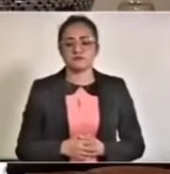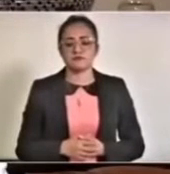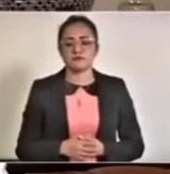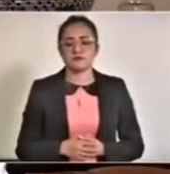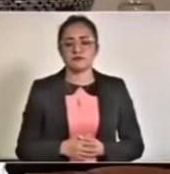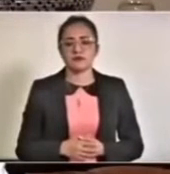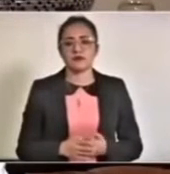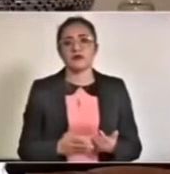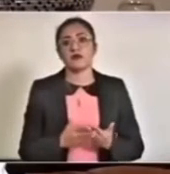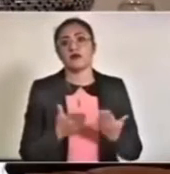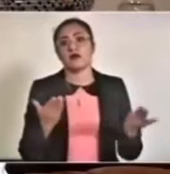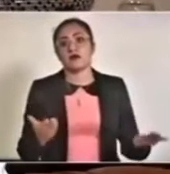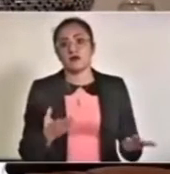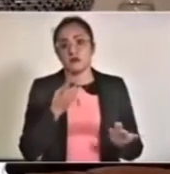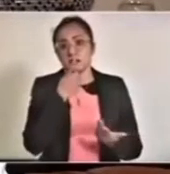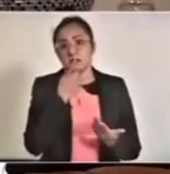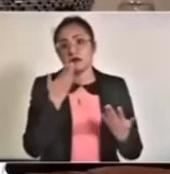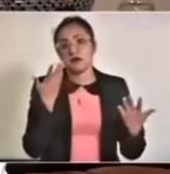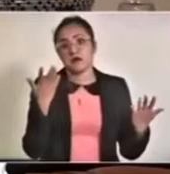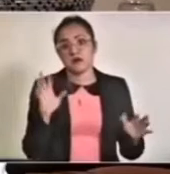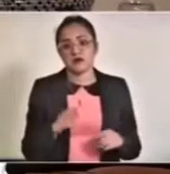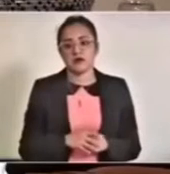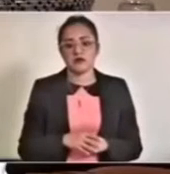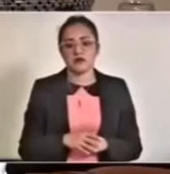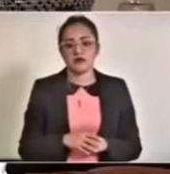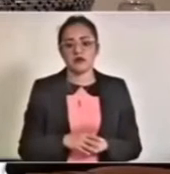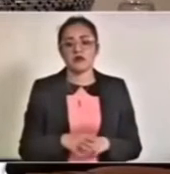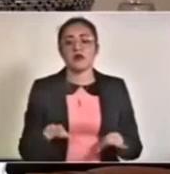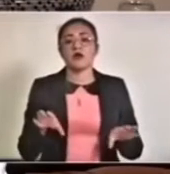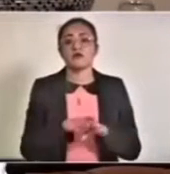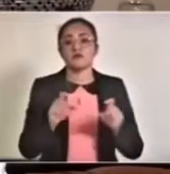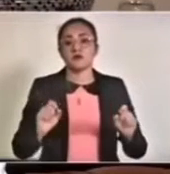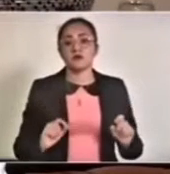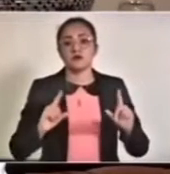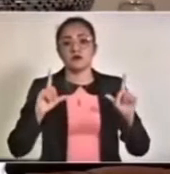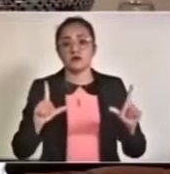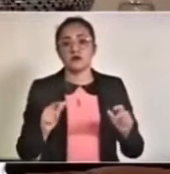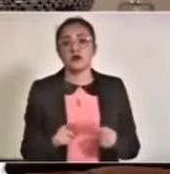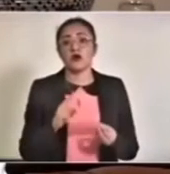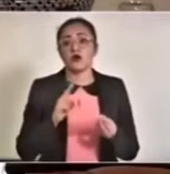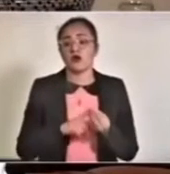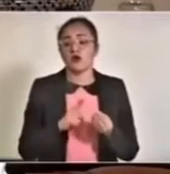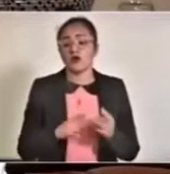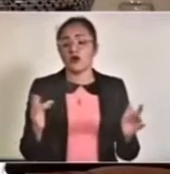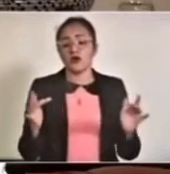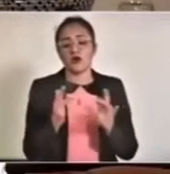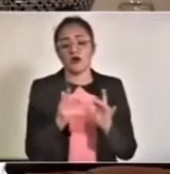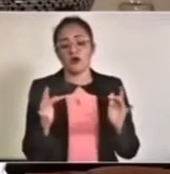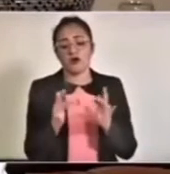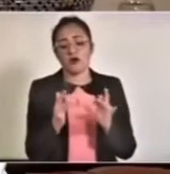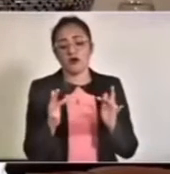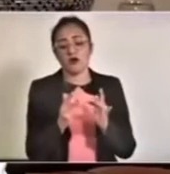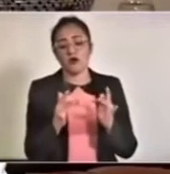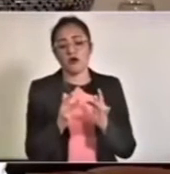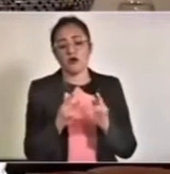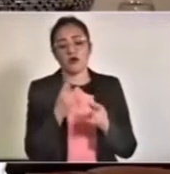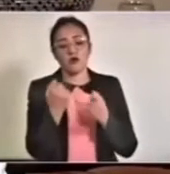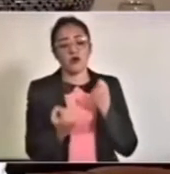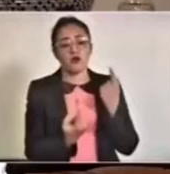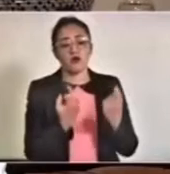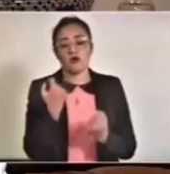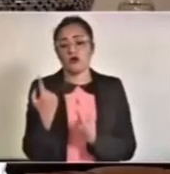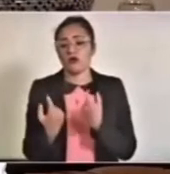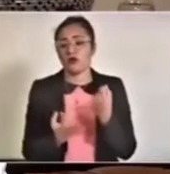una una plataforma privada es a donde se conectan algunos de